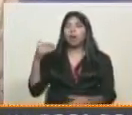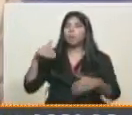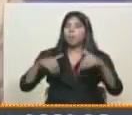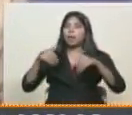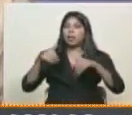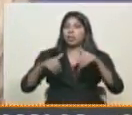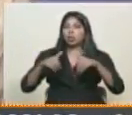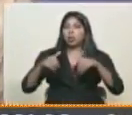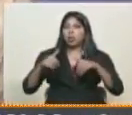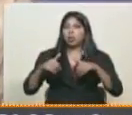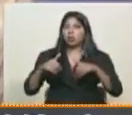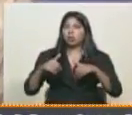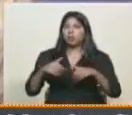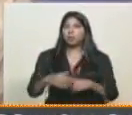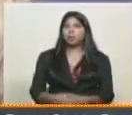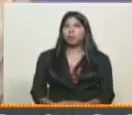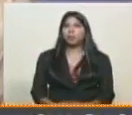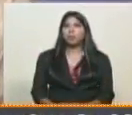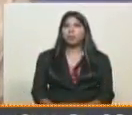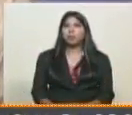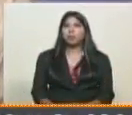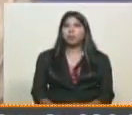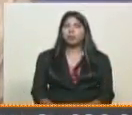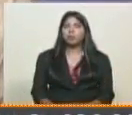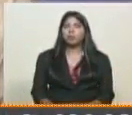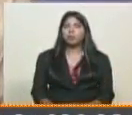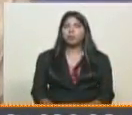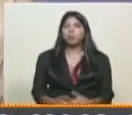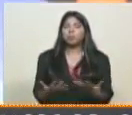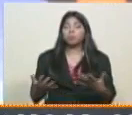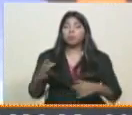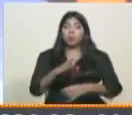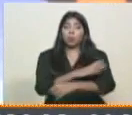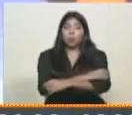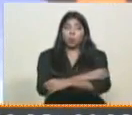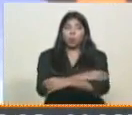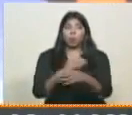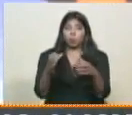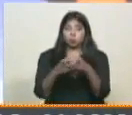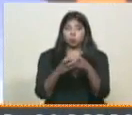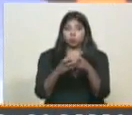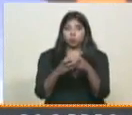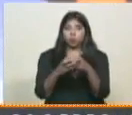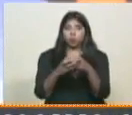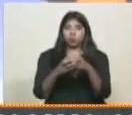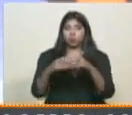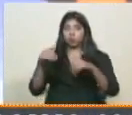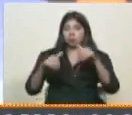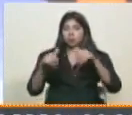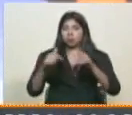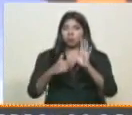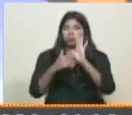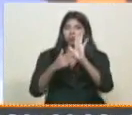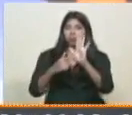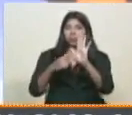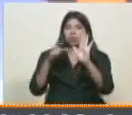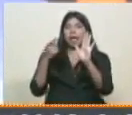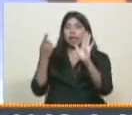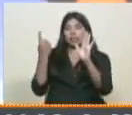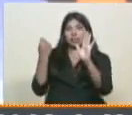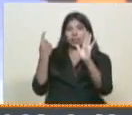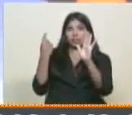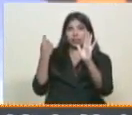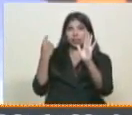primarias de la de la de la oposición venezolana la podemos ver y también darle registro el día ayer